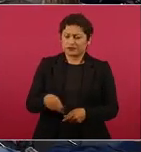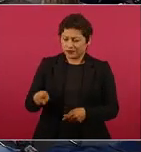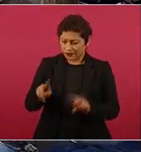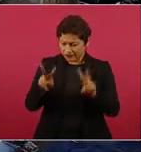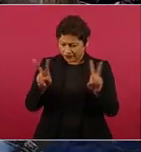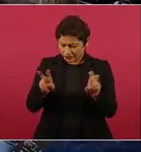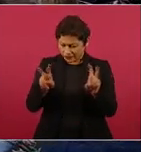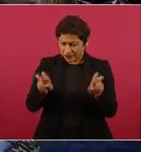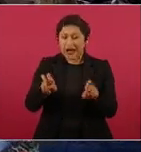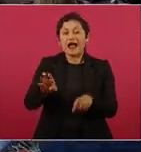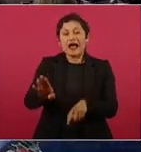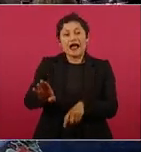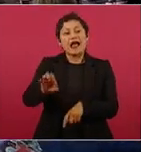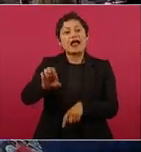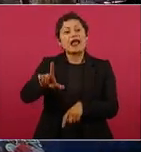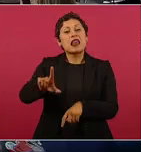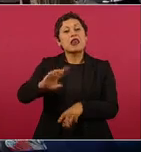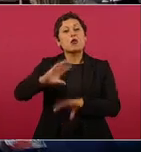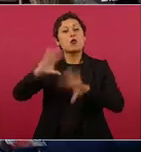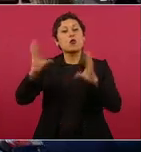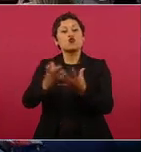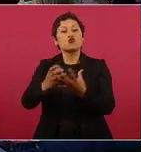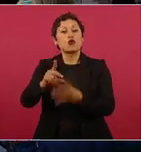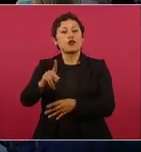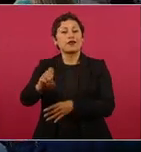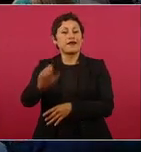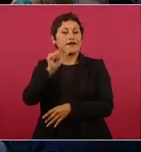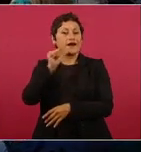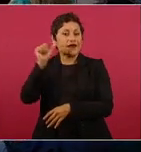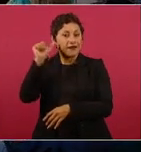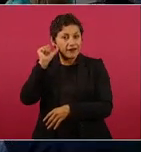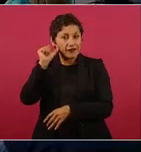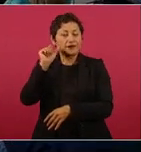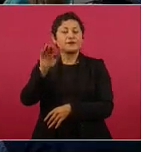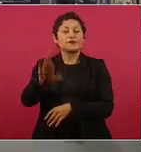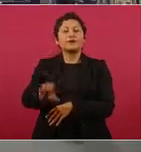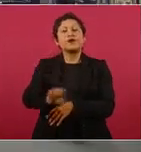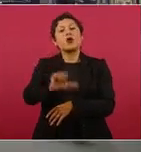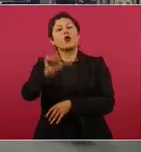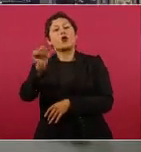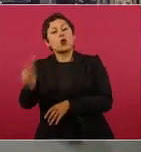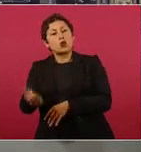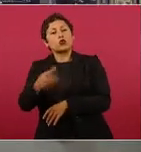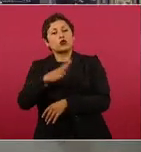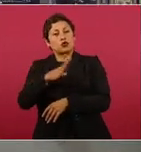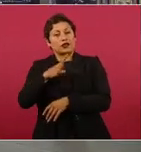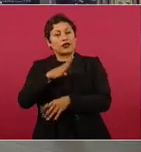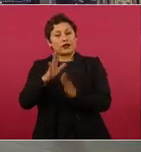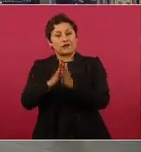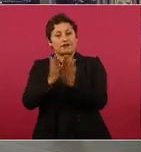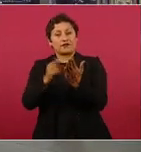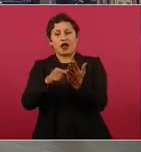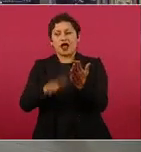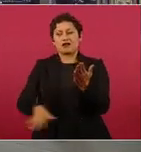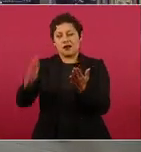ayer, sí. Y luego tiene el otro, ese que es más conocido, que son los grandes